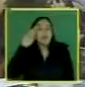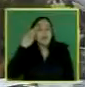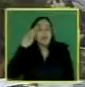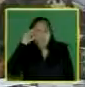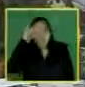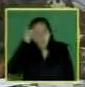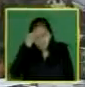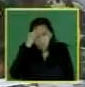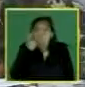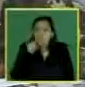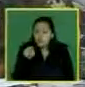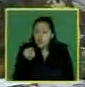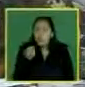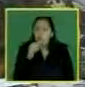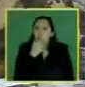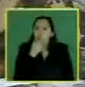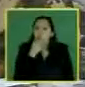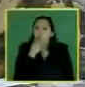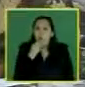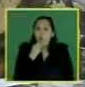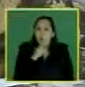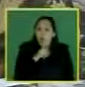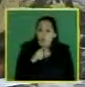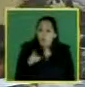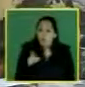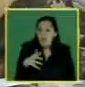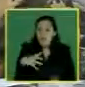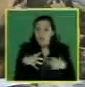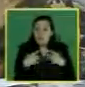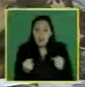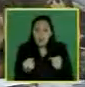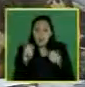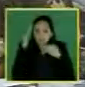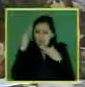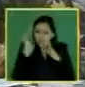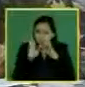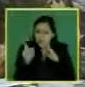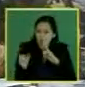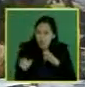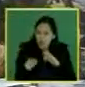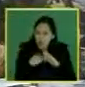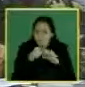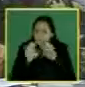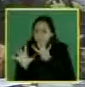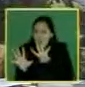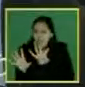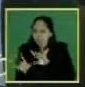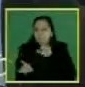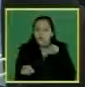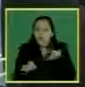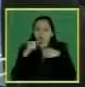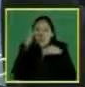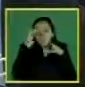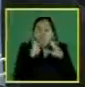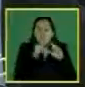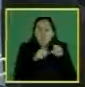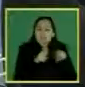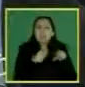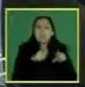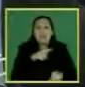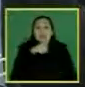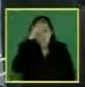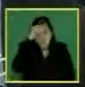Y que tú, en vez de optar por los sanos y dedicarte a ellos, optes por el retrasado.